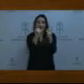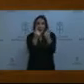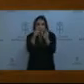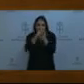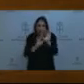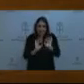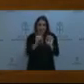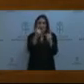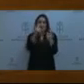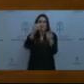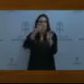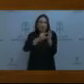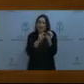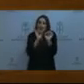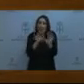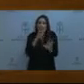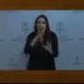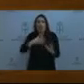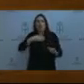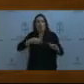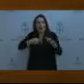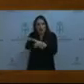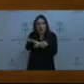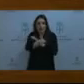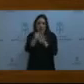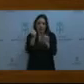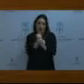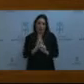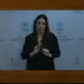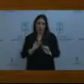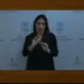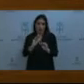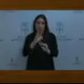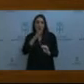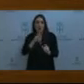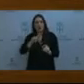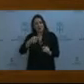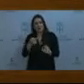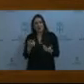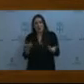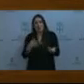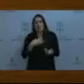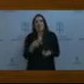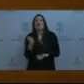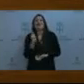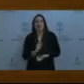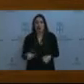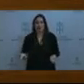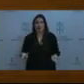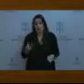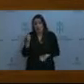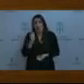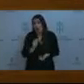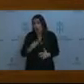necesitan planes como este para poder acceder a su trabajo, para poder llevar un salario a casa, un salario que para nosotros es